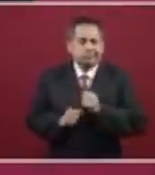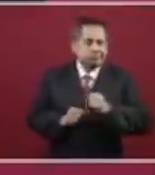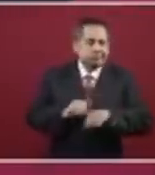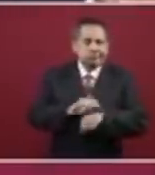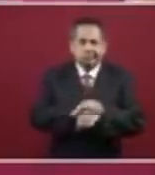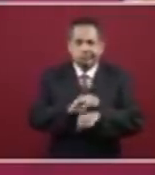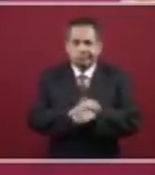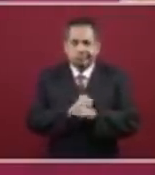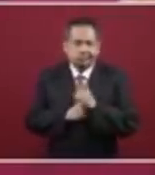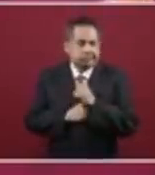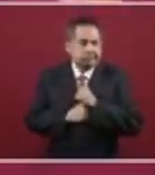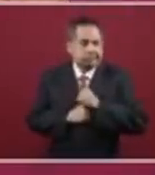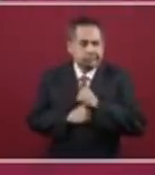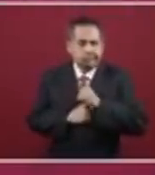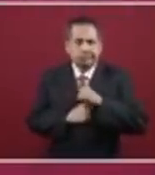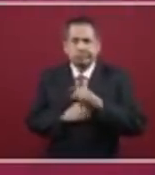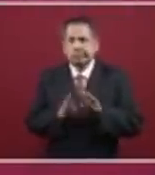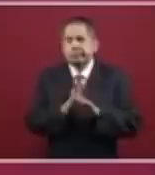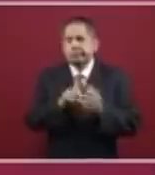amigos, a